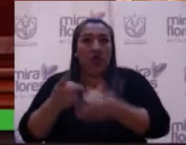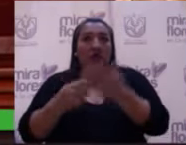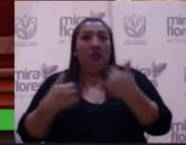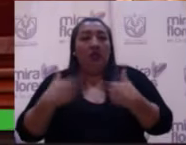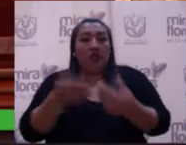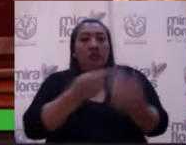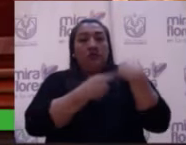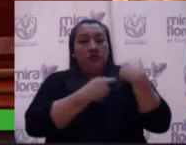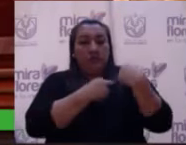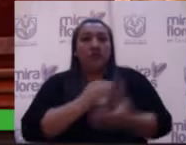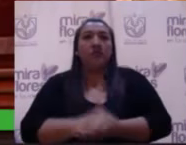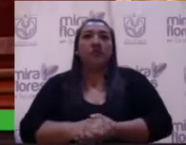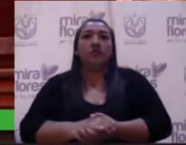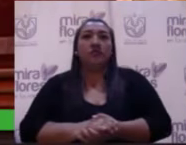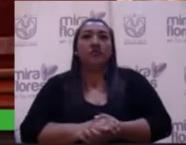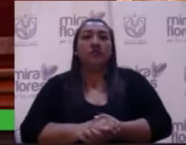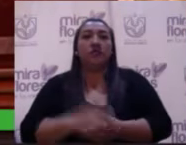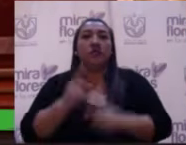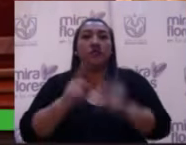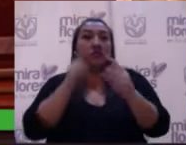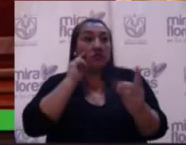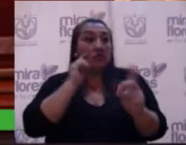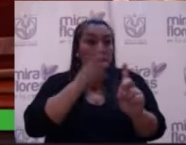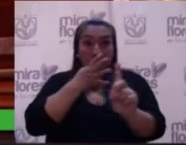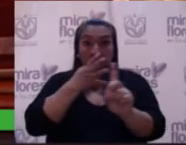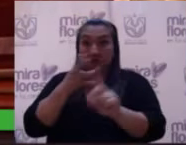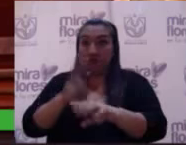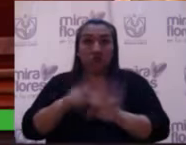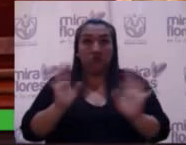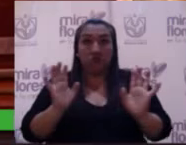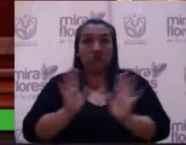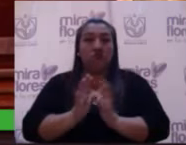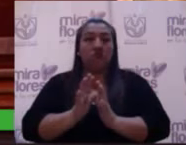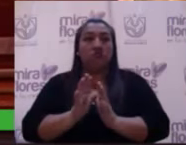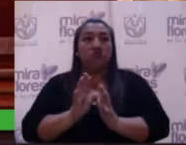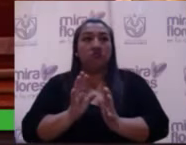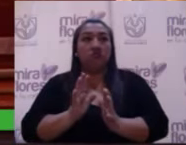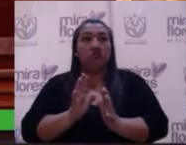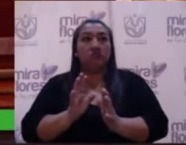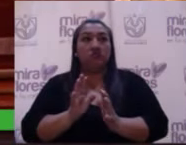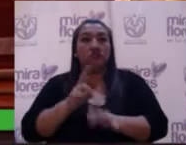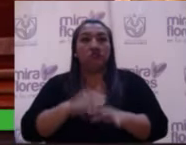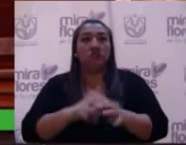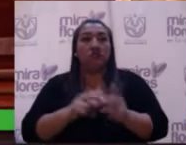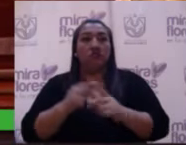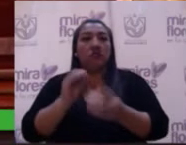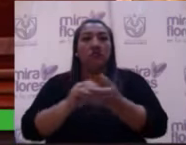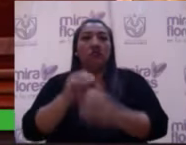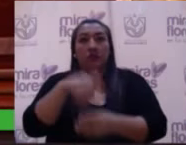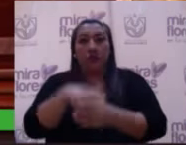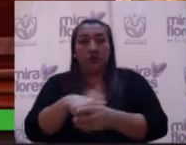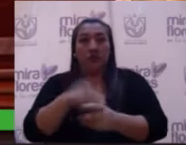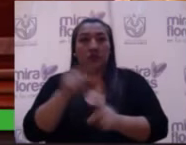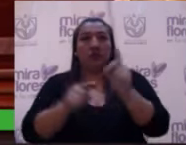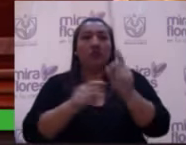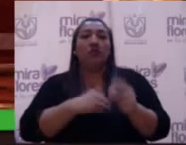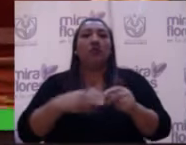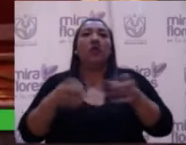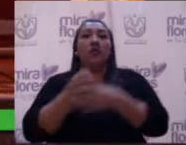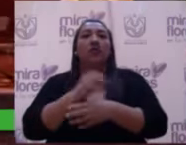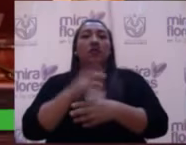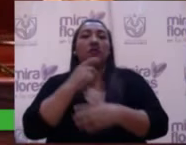en su poder. No sé si hay alguna observación con relación al acta. Si no hay observaciones, procederemos a votar. Aquellos miembros del